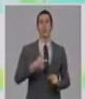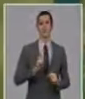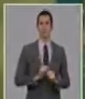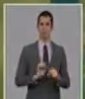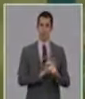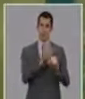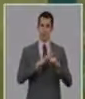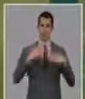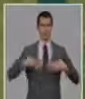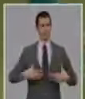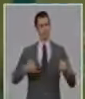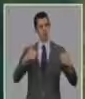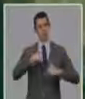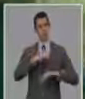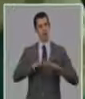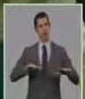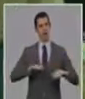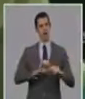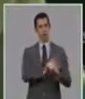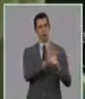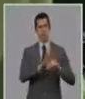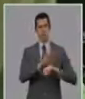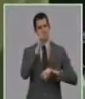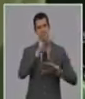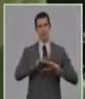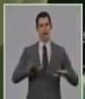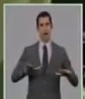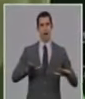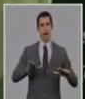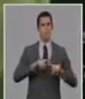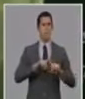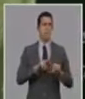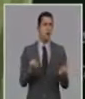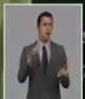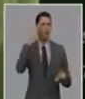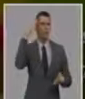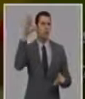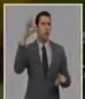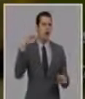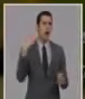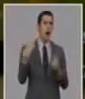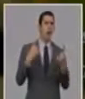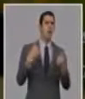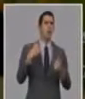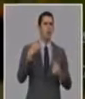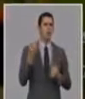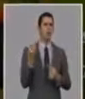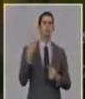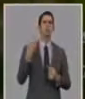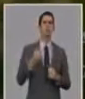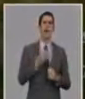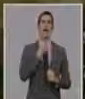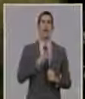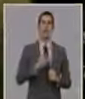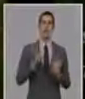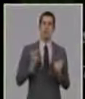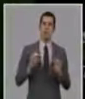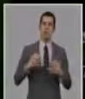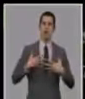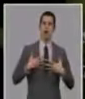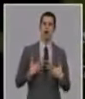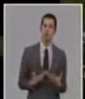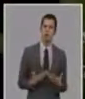asociadas al sueño, el cansancio o astenia, es una manifestación muy importante. De